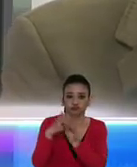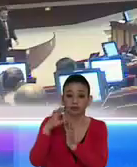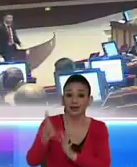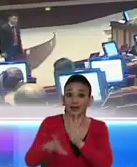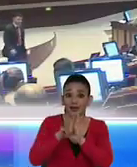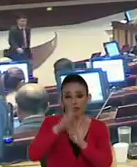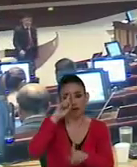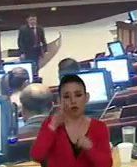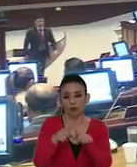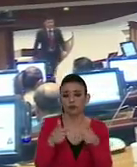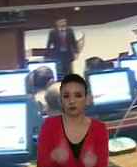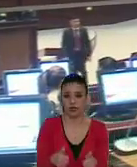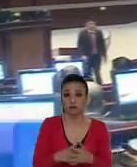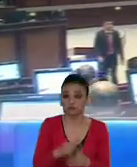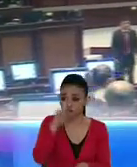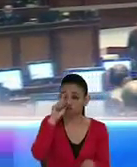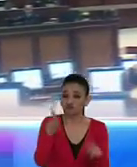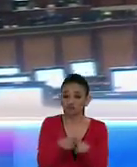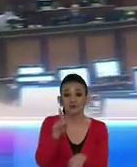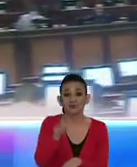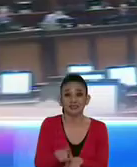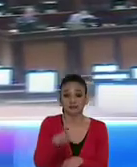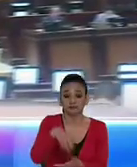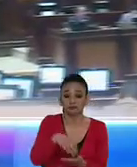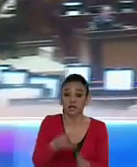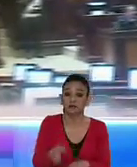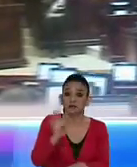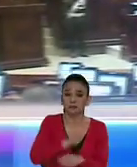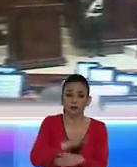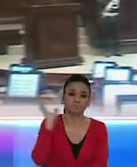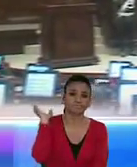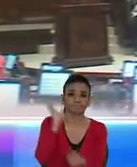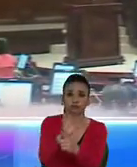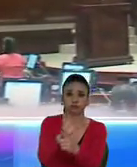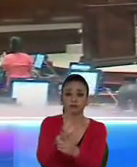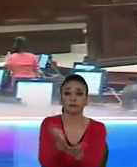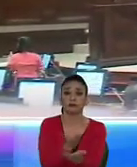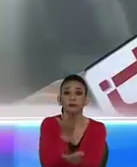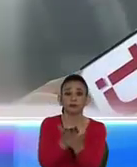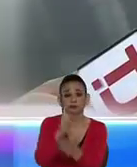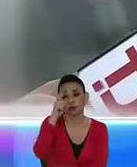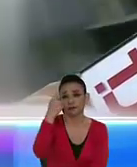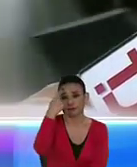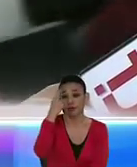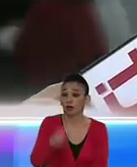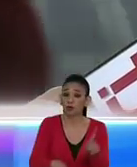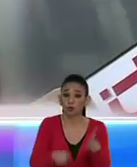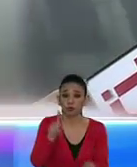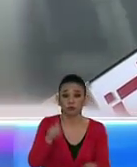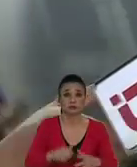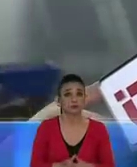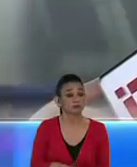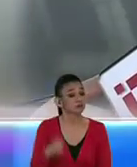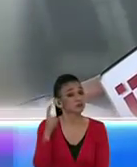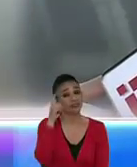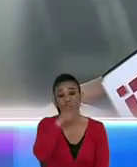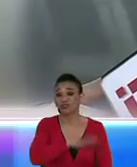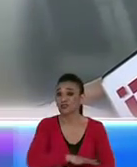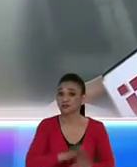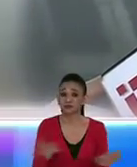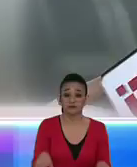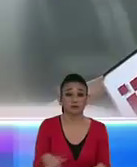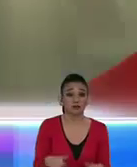Los acuerdos son necesarios, pues en la Asamblea hay duras críticas a la propuesta del gobierno. Es sumamente difícil, complicado el panorama en la